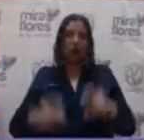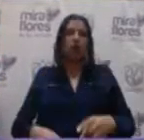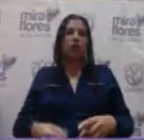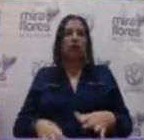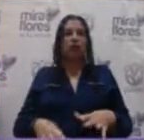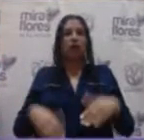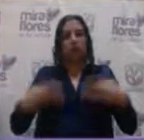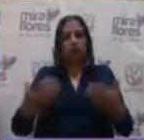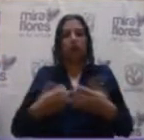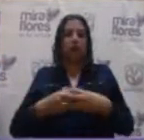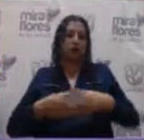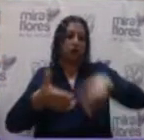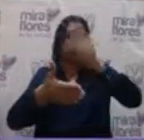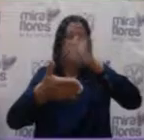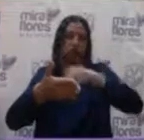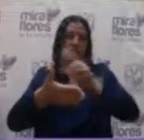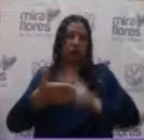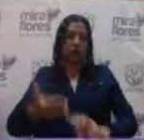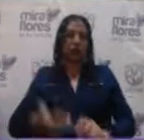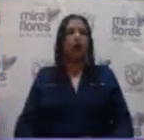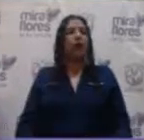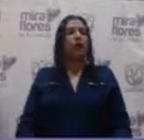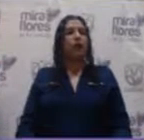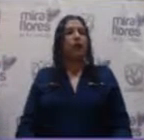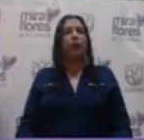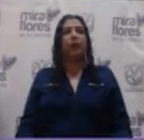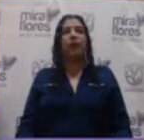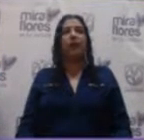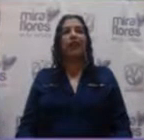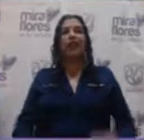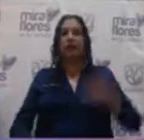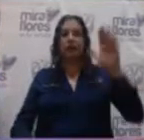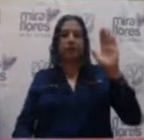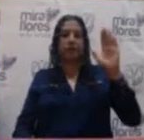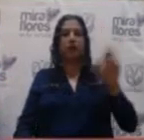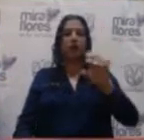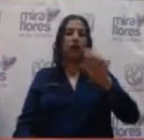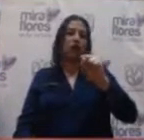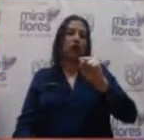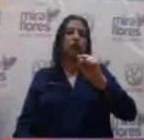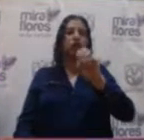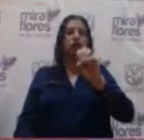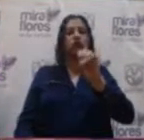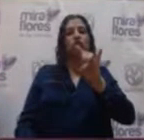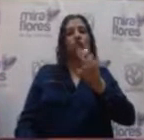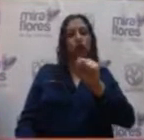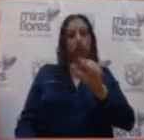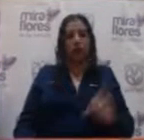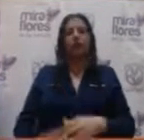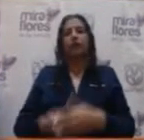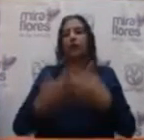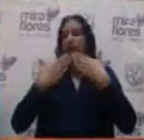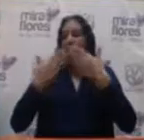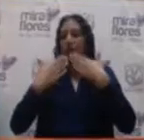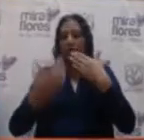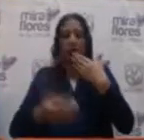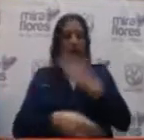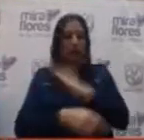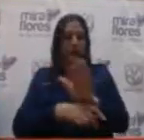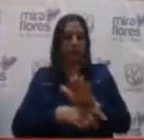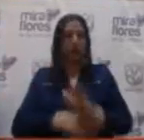redactado. ¿Alguna intervención? Sí, señor Sousa, tiene usted el uso de la palabra. Gracias, buenas tardes a todos.